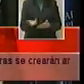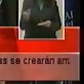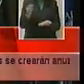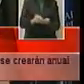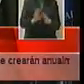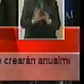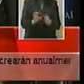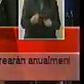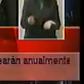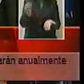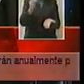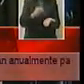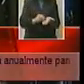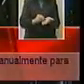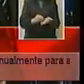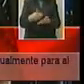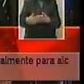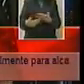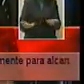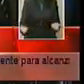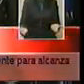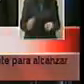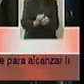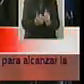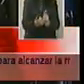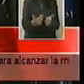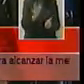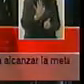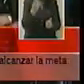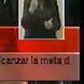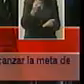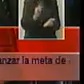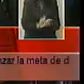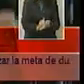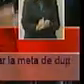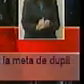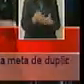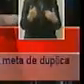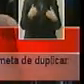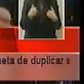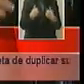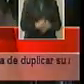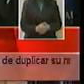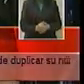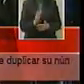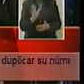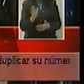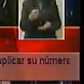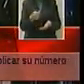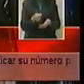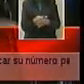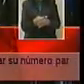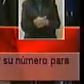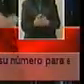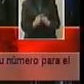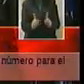retrotraerse, nuevamente estamos dándoles pues el hándicap a ellos para que nuevamente tengan sus emolumentos